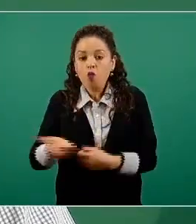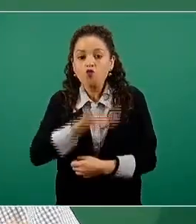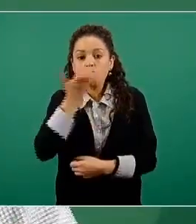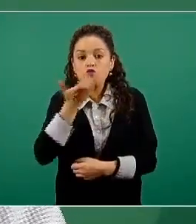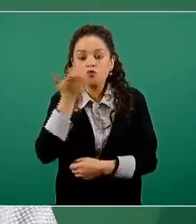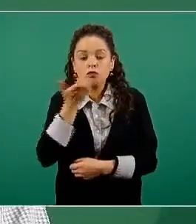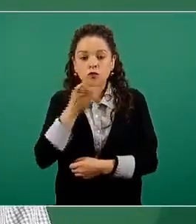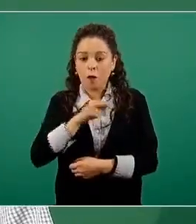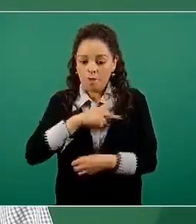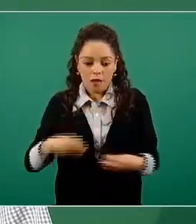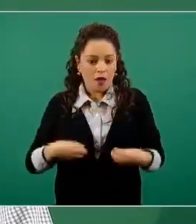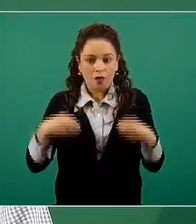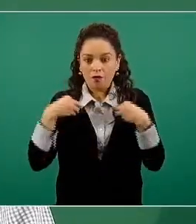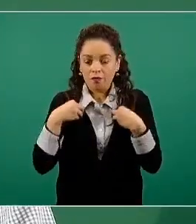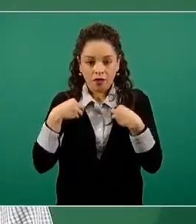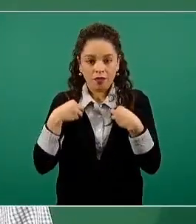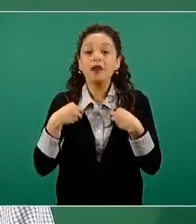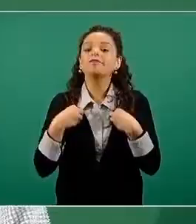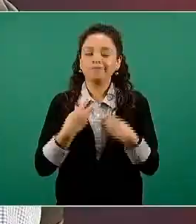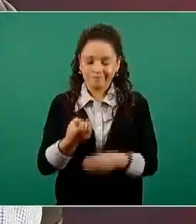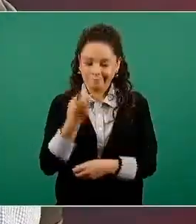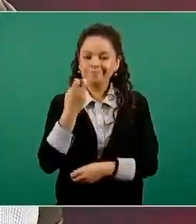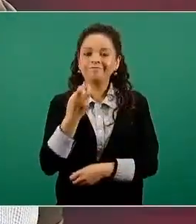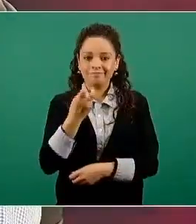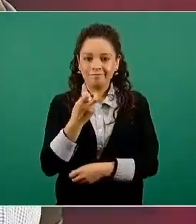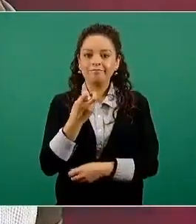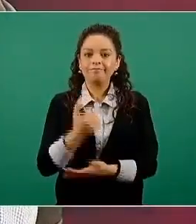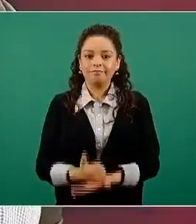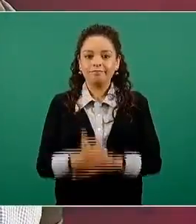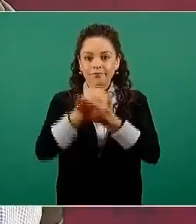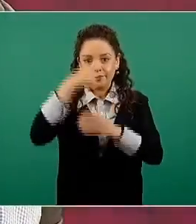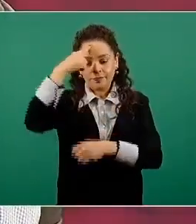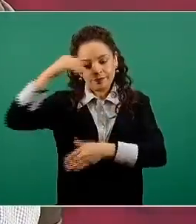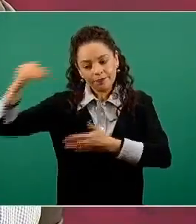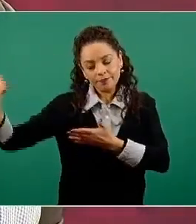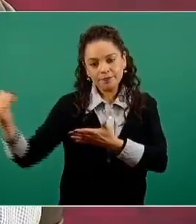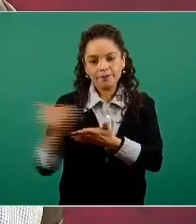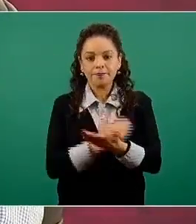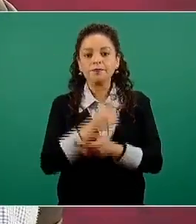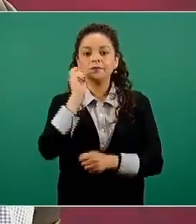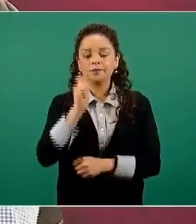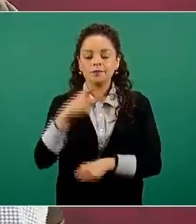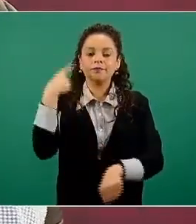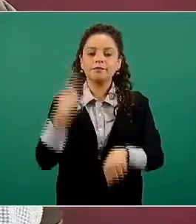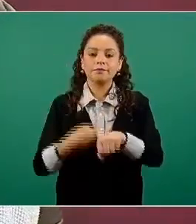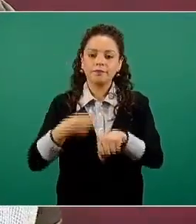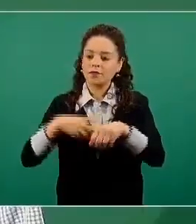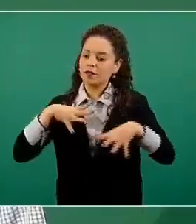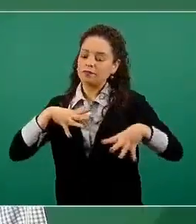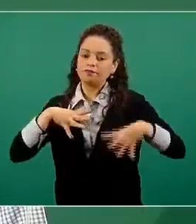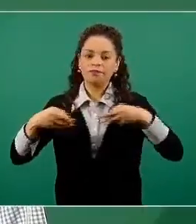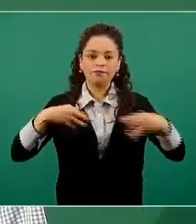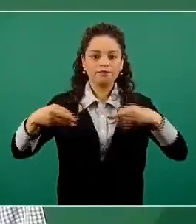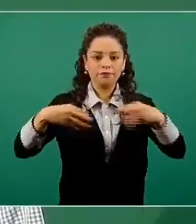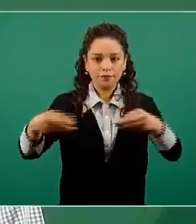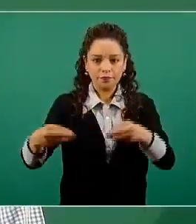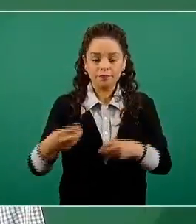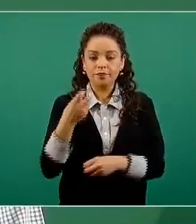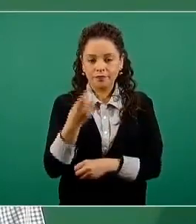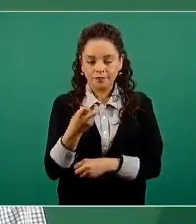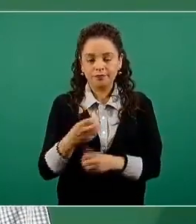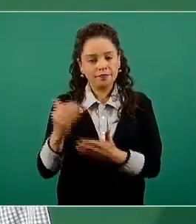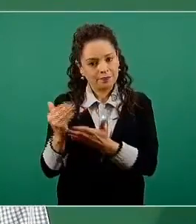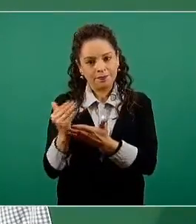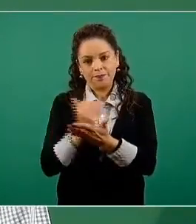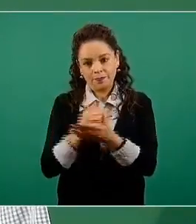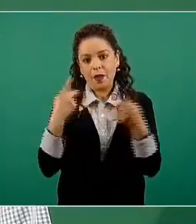continuos, vamos a contribuir entonces a disminuir la carga de enfermedad a través de disminuir la